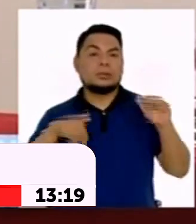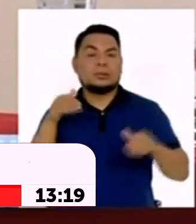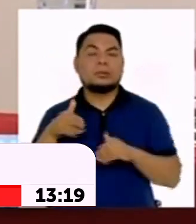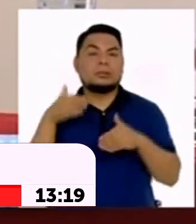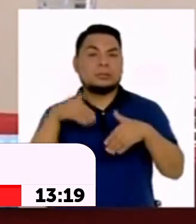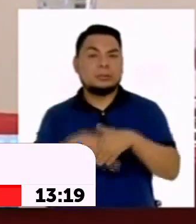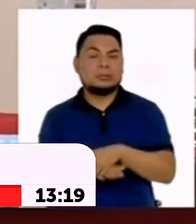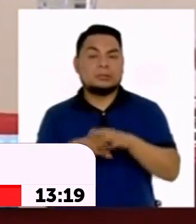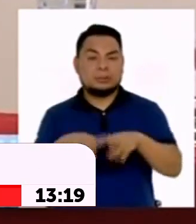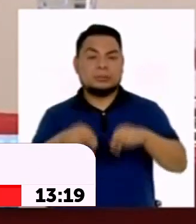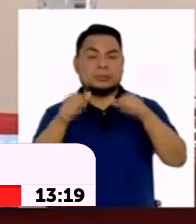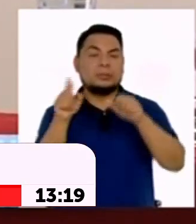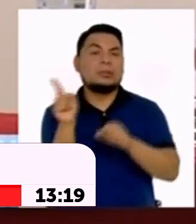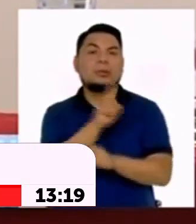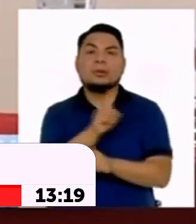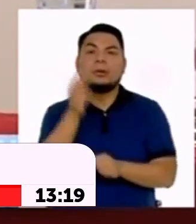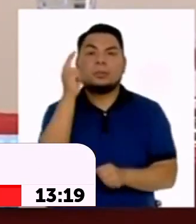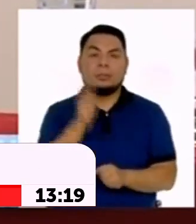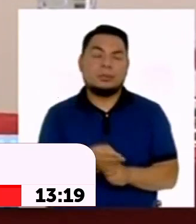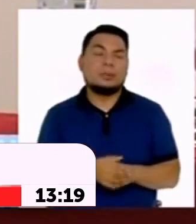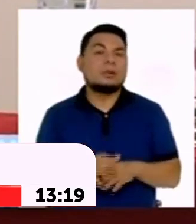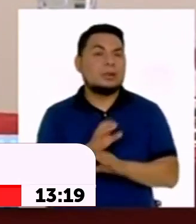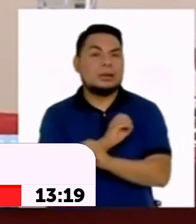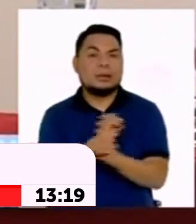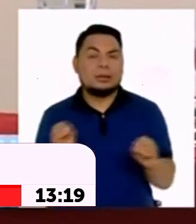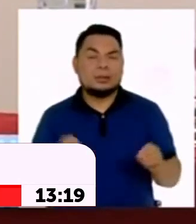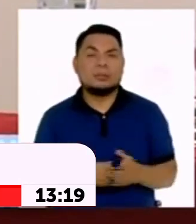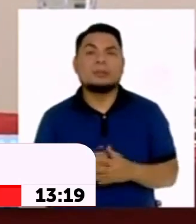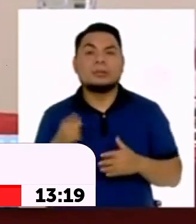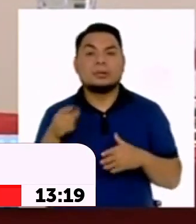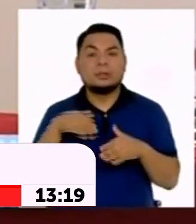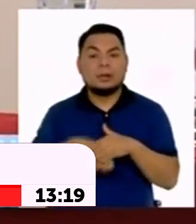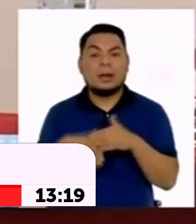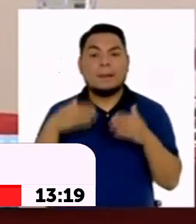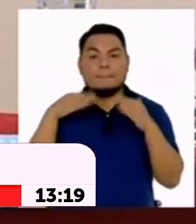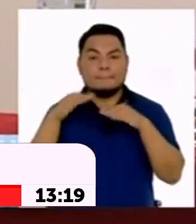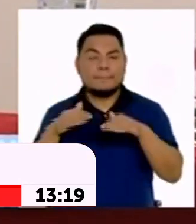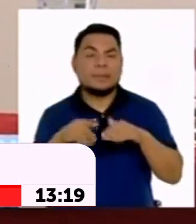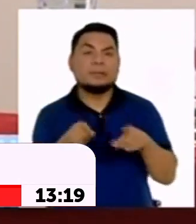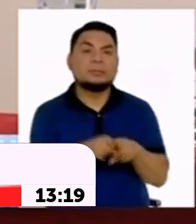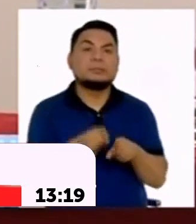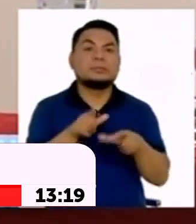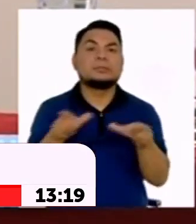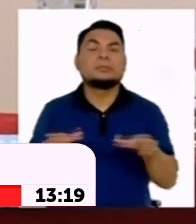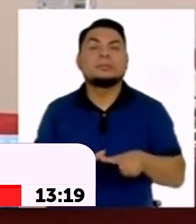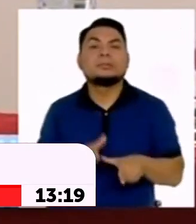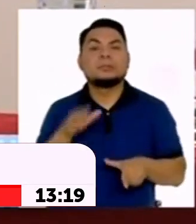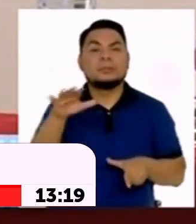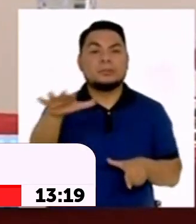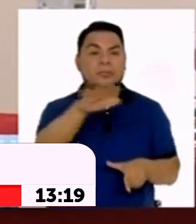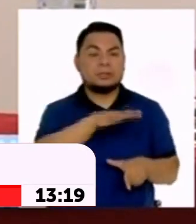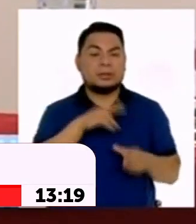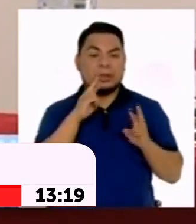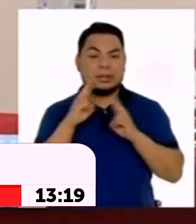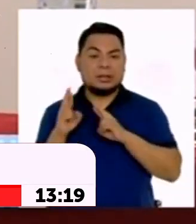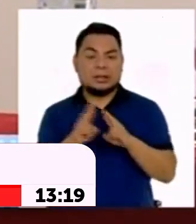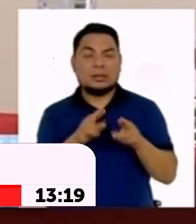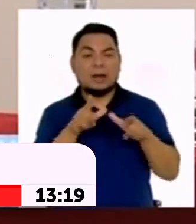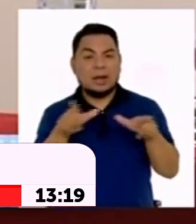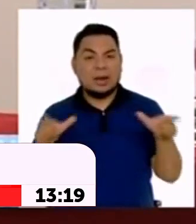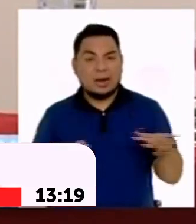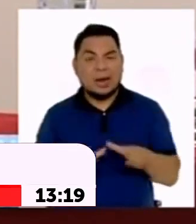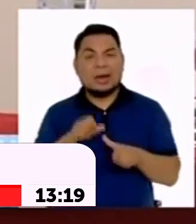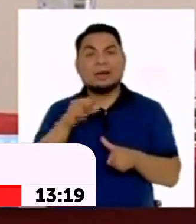de descanso de arenas o piedras inmediatamente colindantes con el mar, de la zona de mar, de la ribera de ríos, lagos